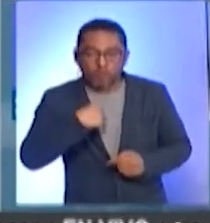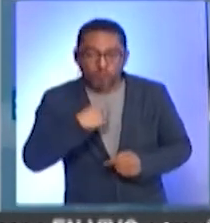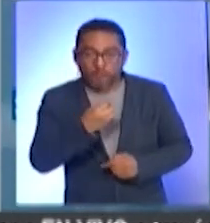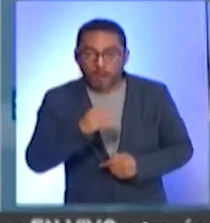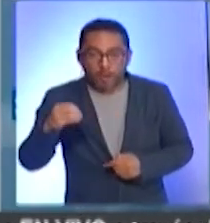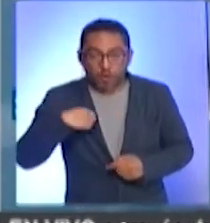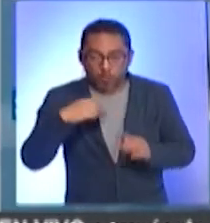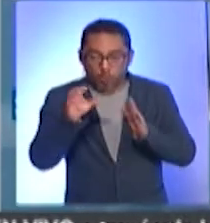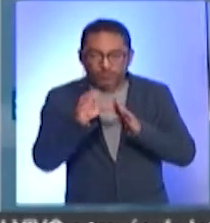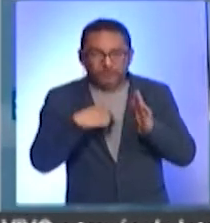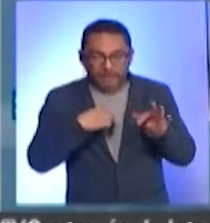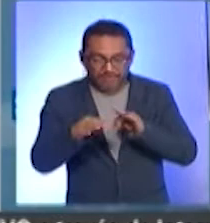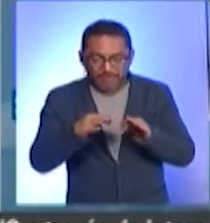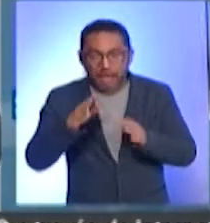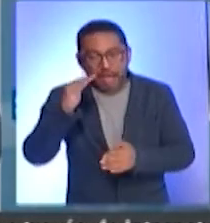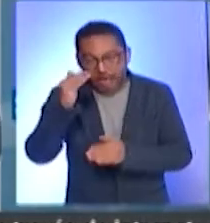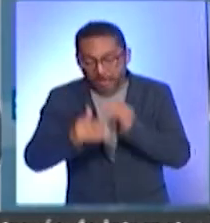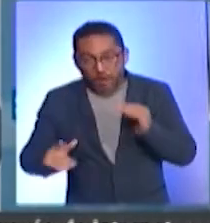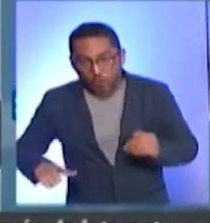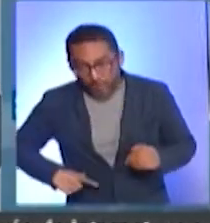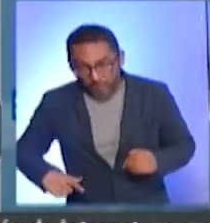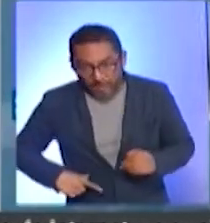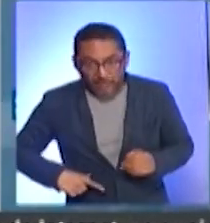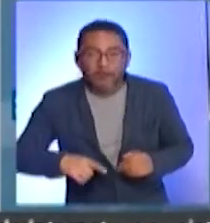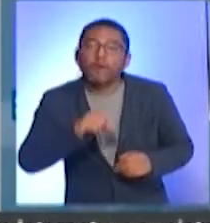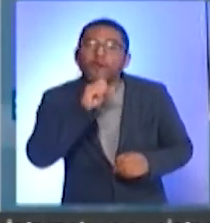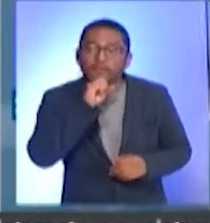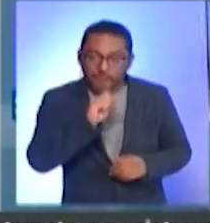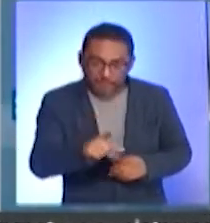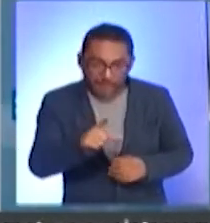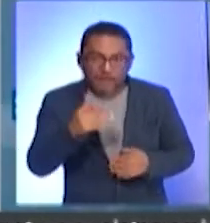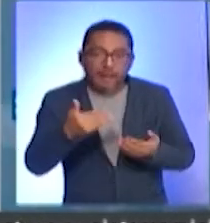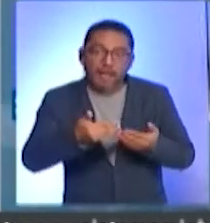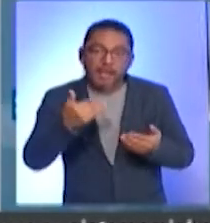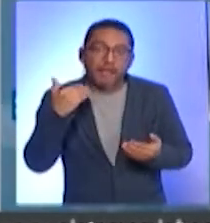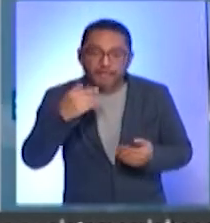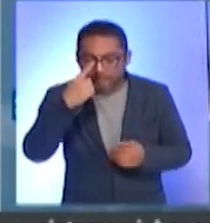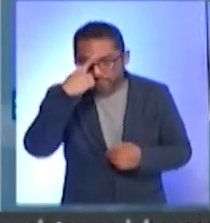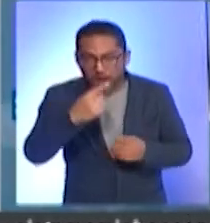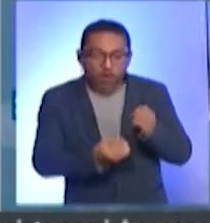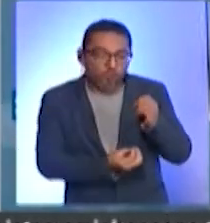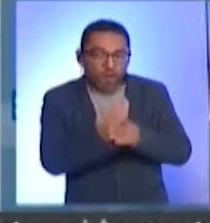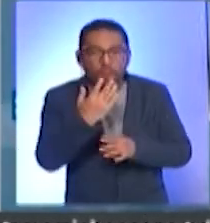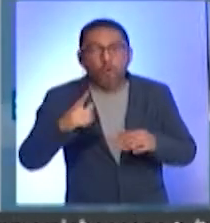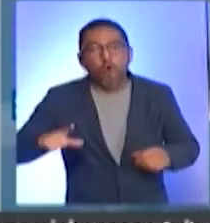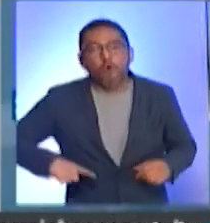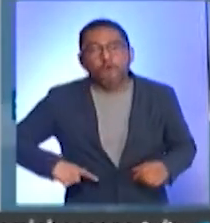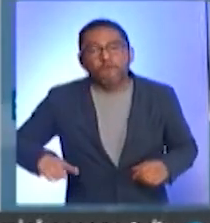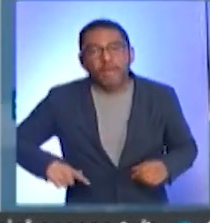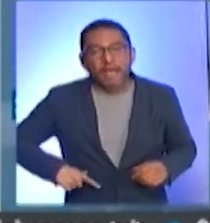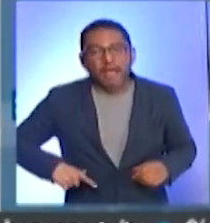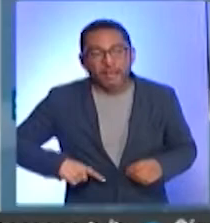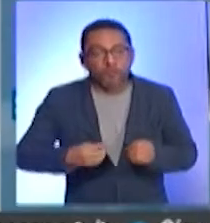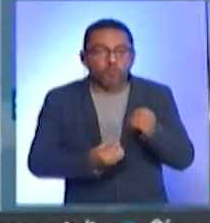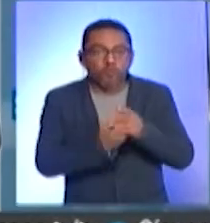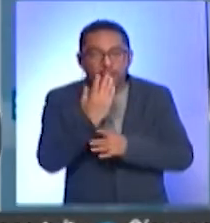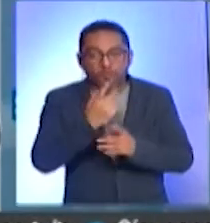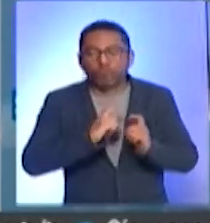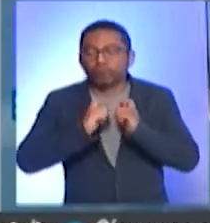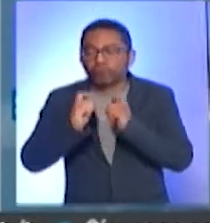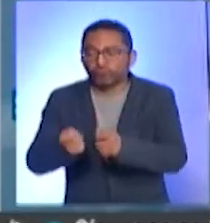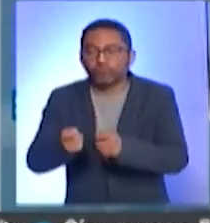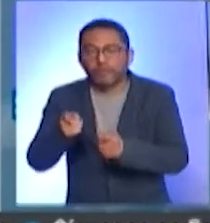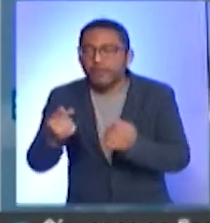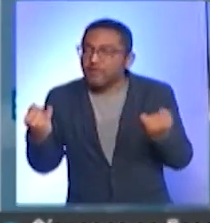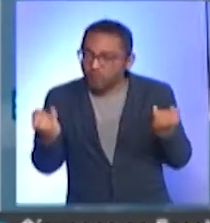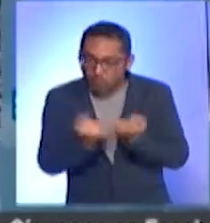constitucional y también la previsión para el próximo gobierno la próxima administración que tendrán una